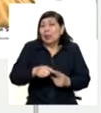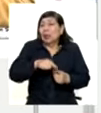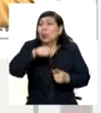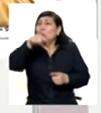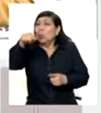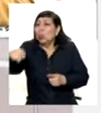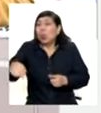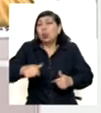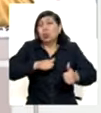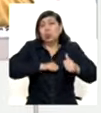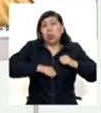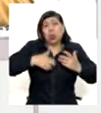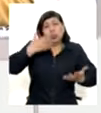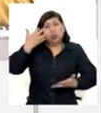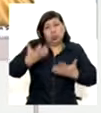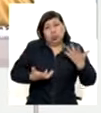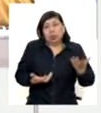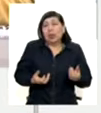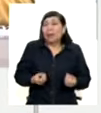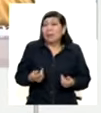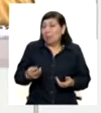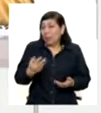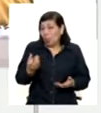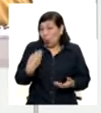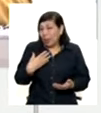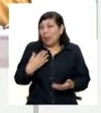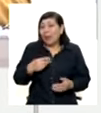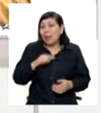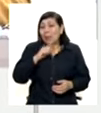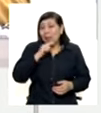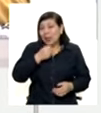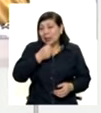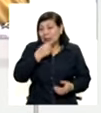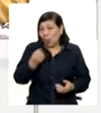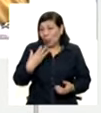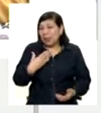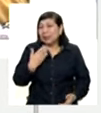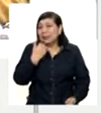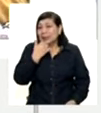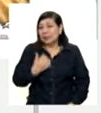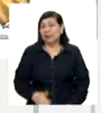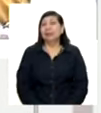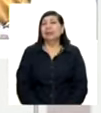estas zonas afectadas por los incendios forestales. Vanessa, muy buenos días.